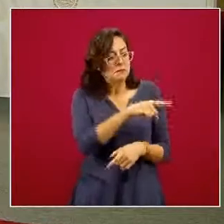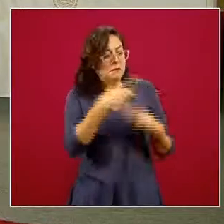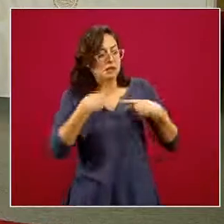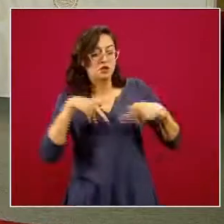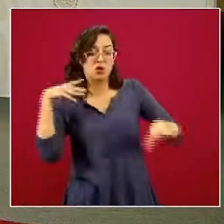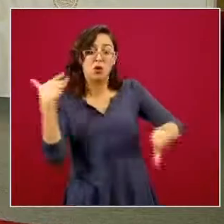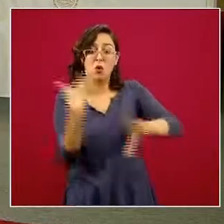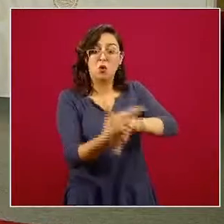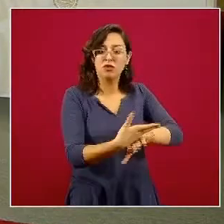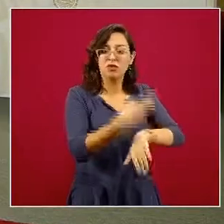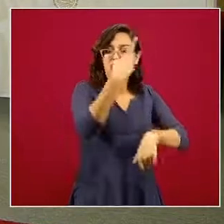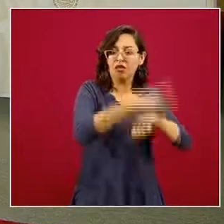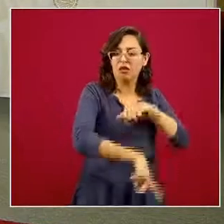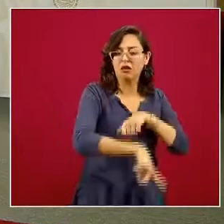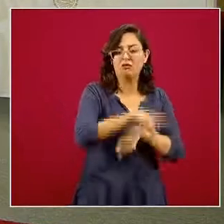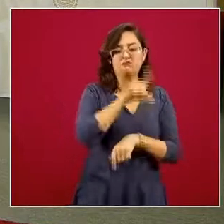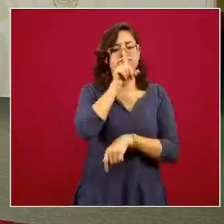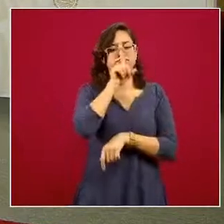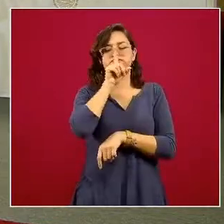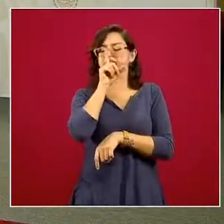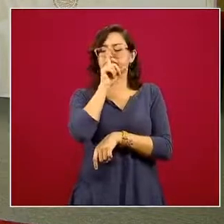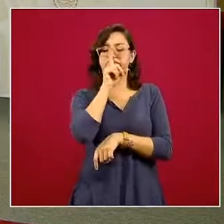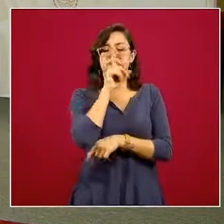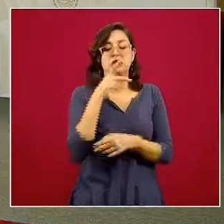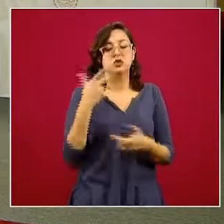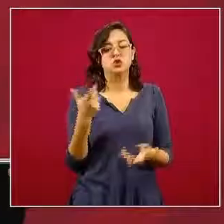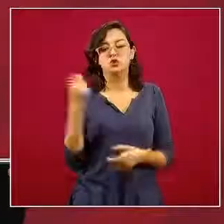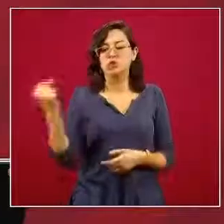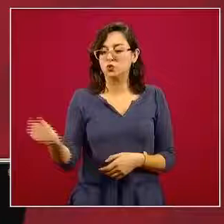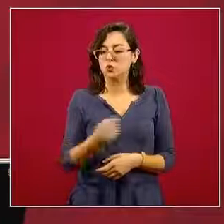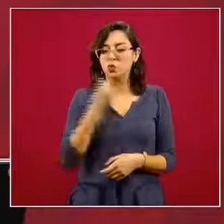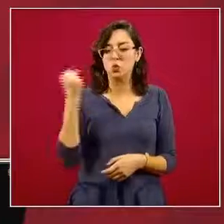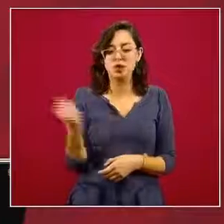daño. Afortunadamente no nos ha pasado